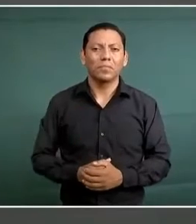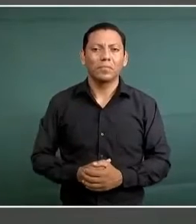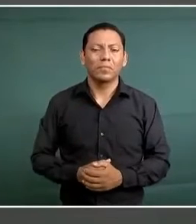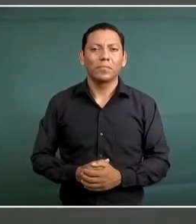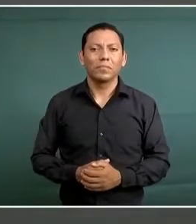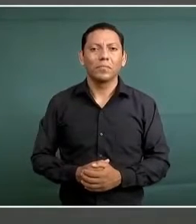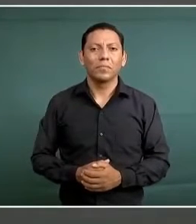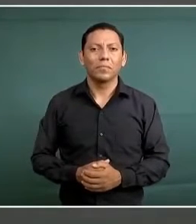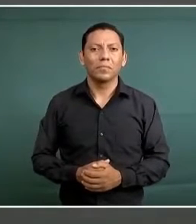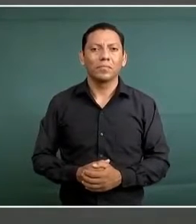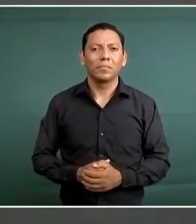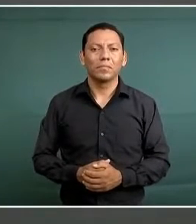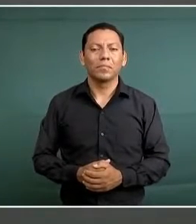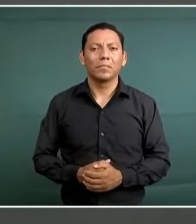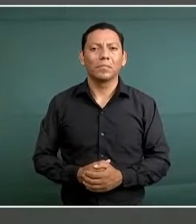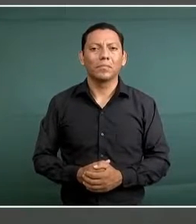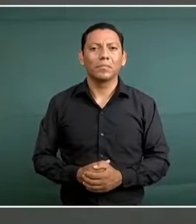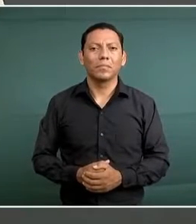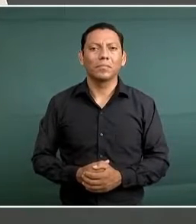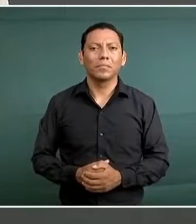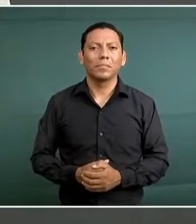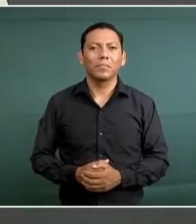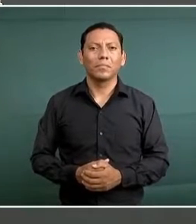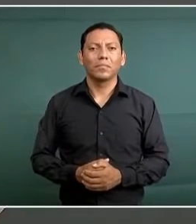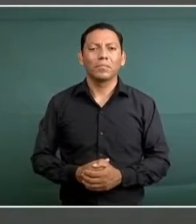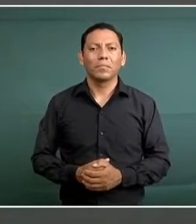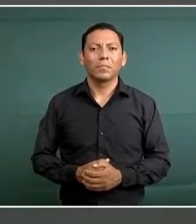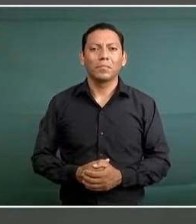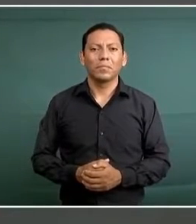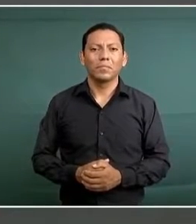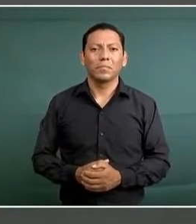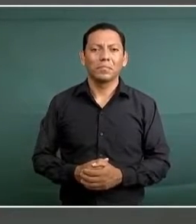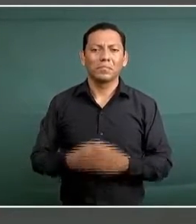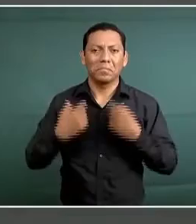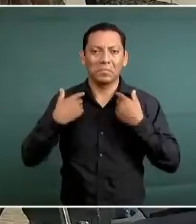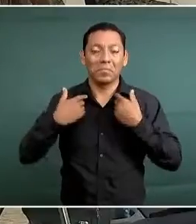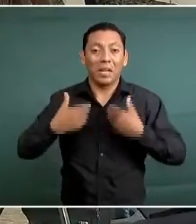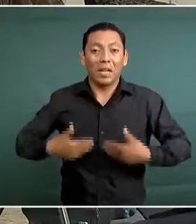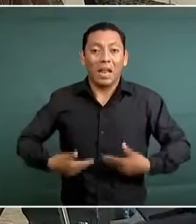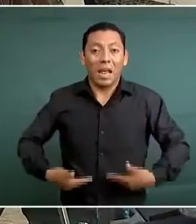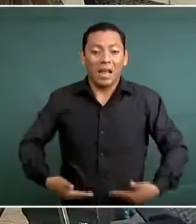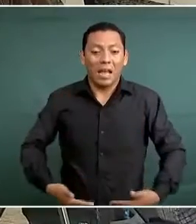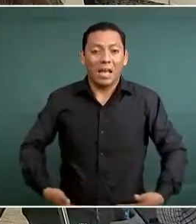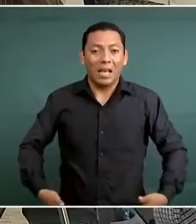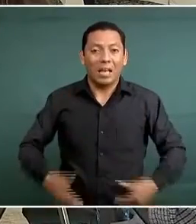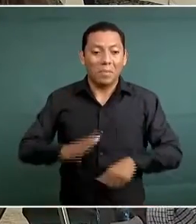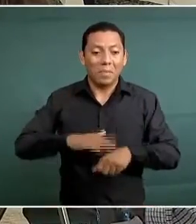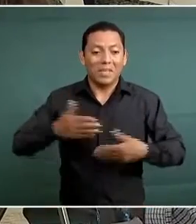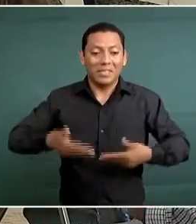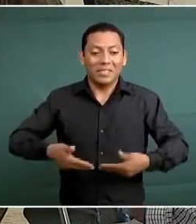allá en la península y si me quedaba un poco larga hasta por aquí